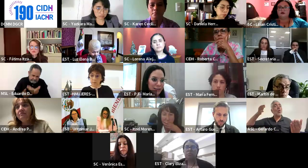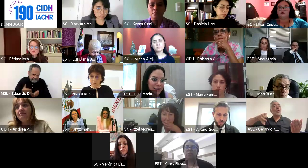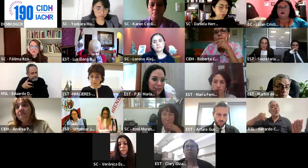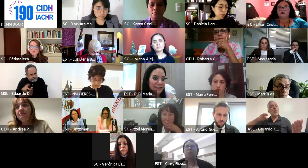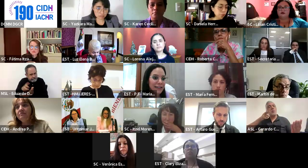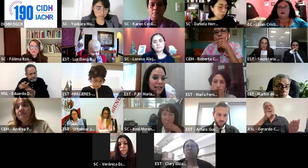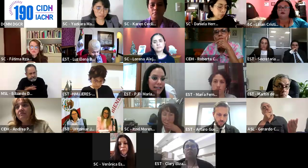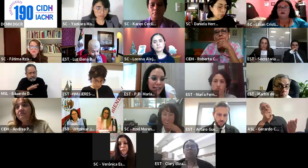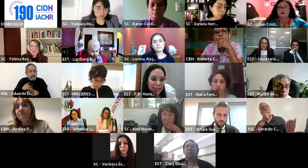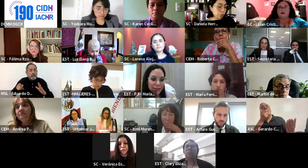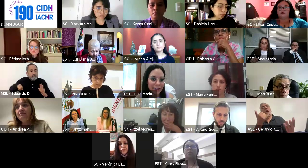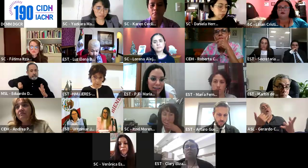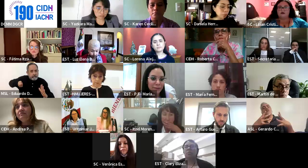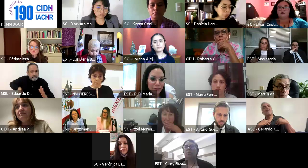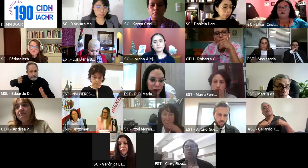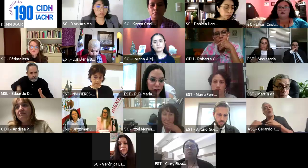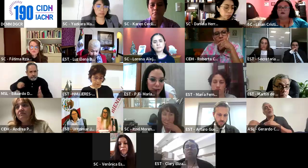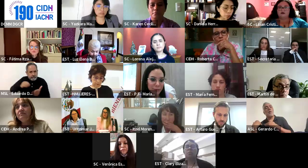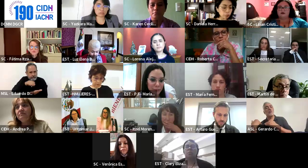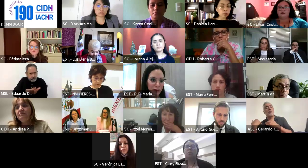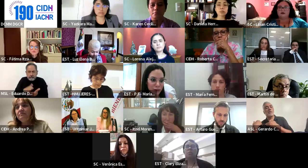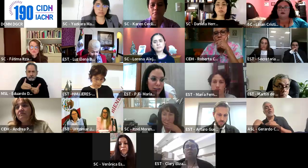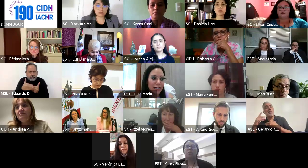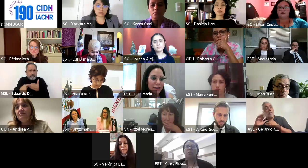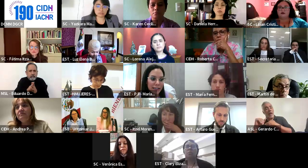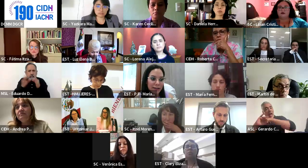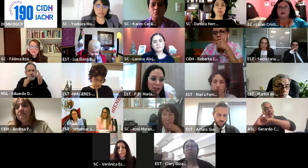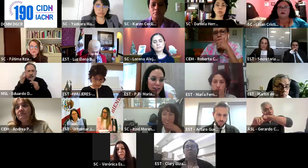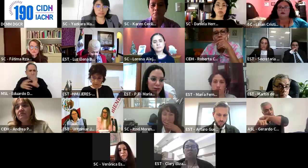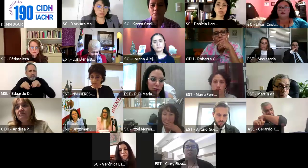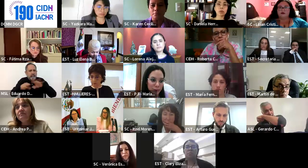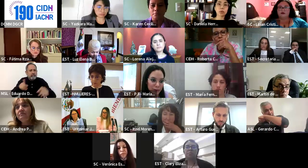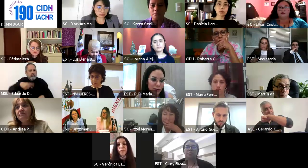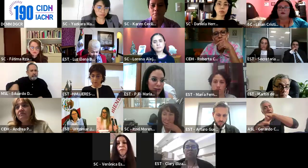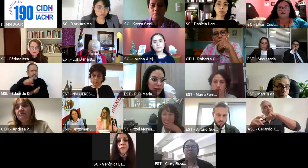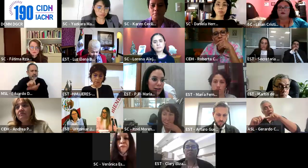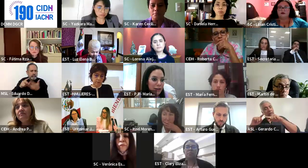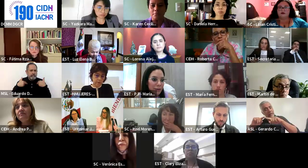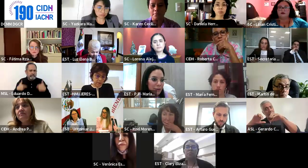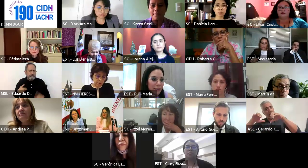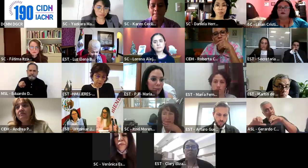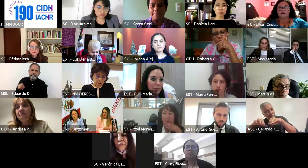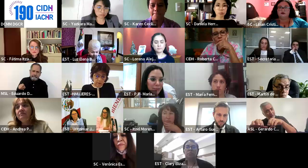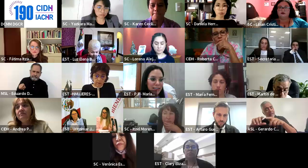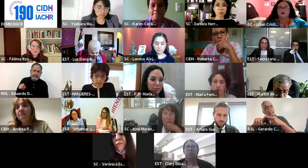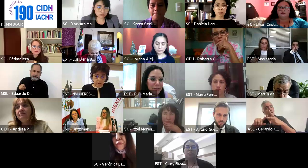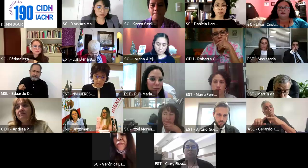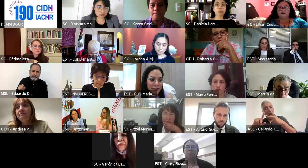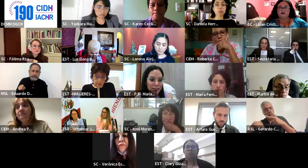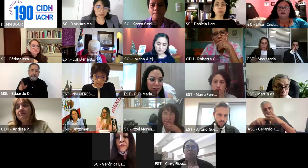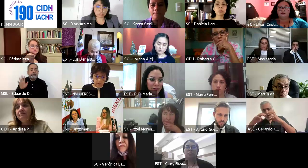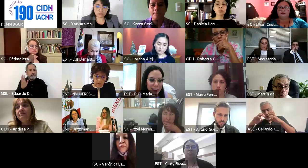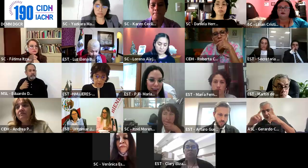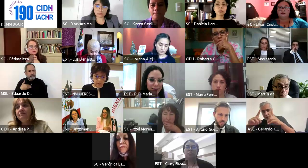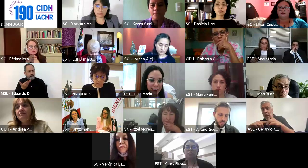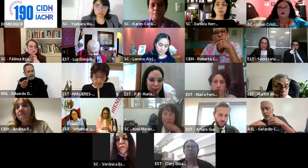de sus sentencias y actividades de formación y promoción de los derechos humanos. Permítanme